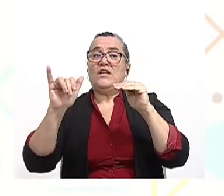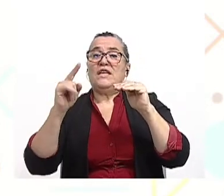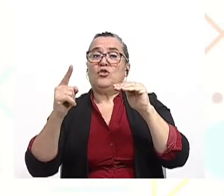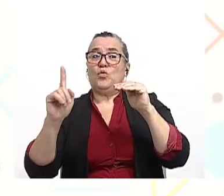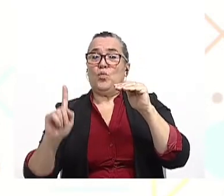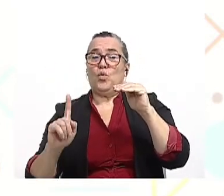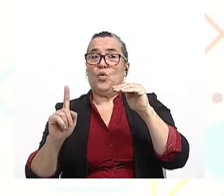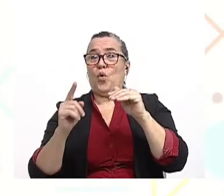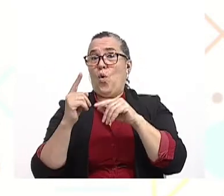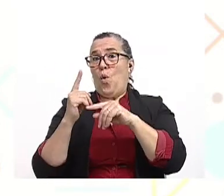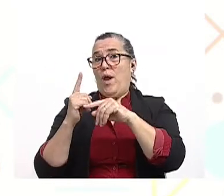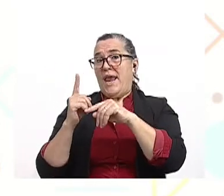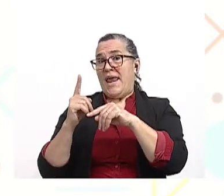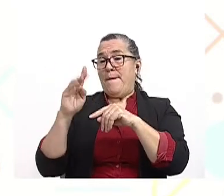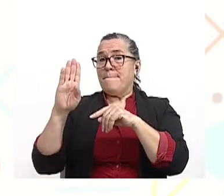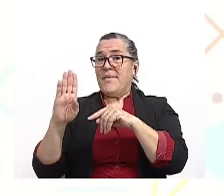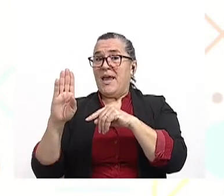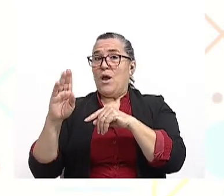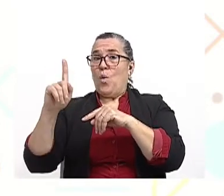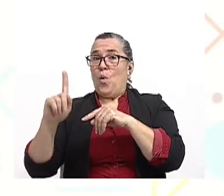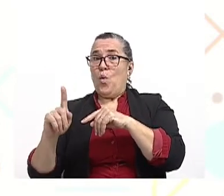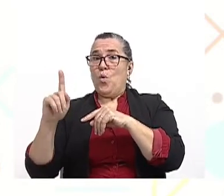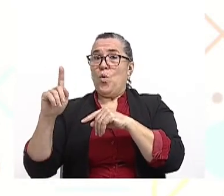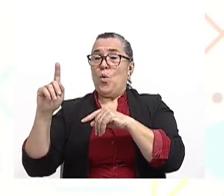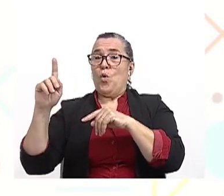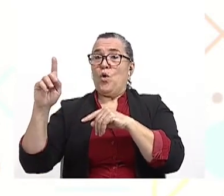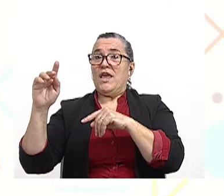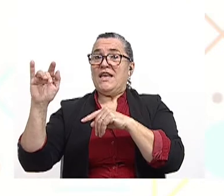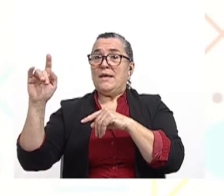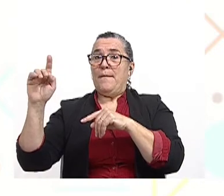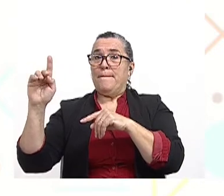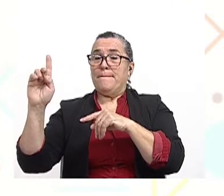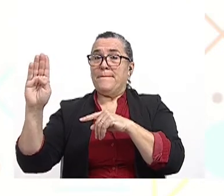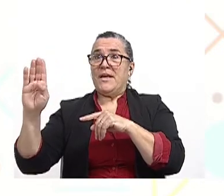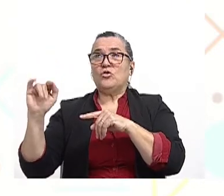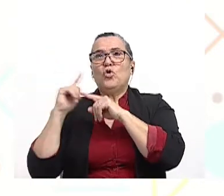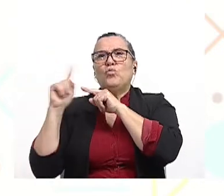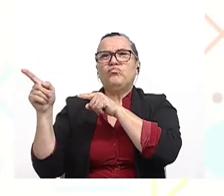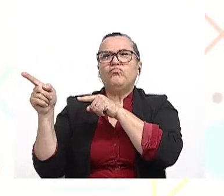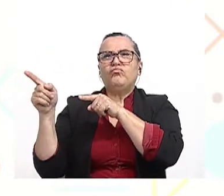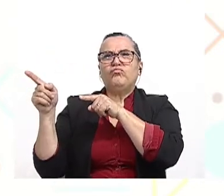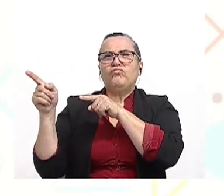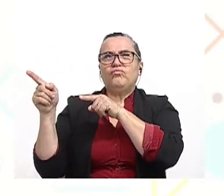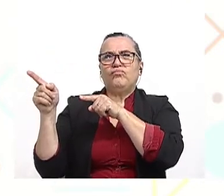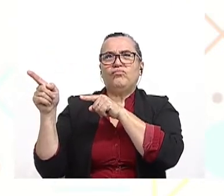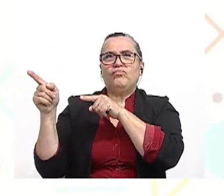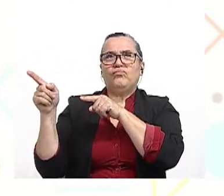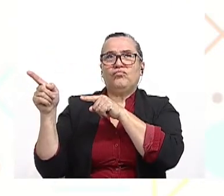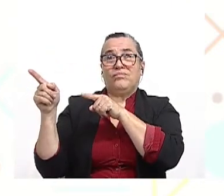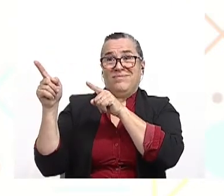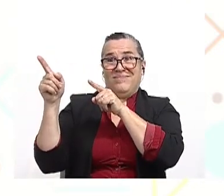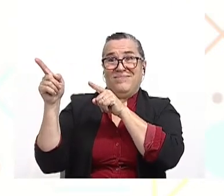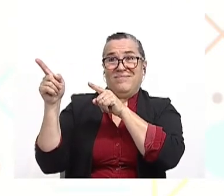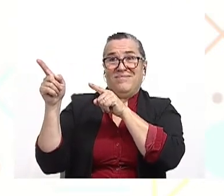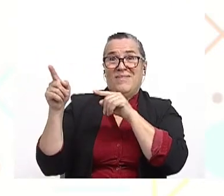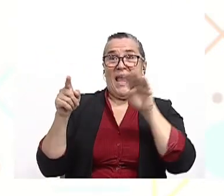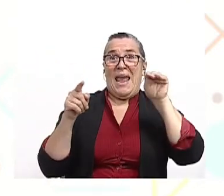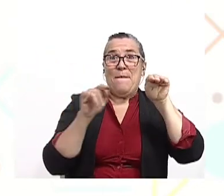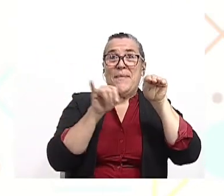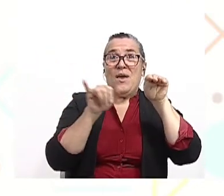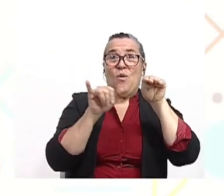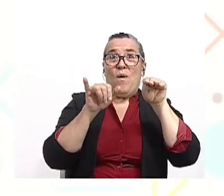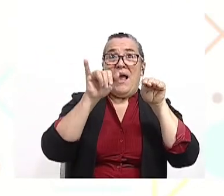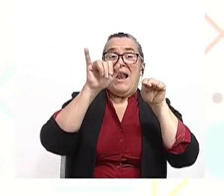x sub 2, y sub 2 la definimos de la siguiente forma. M igual a y sub 2 menos y sub